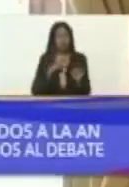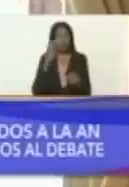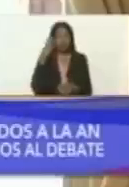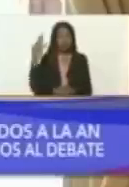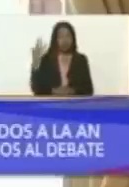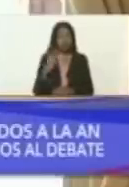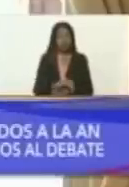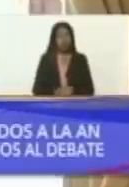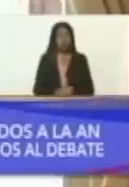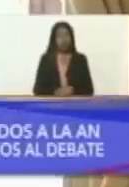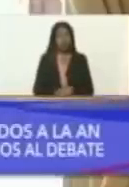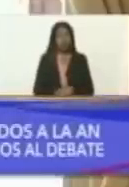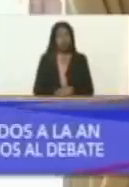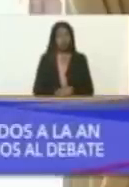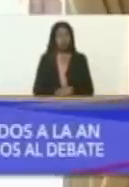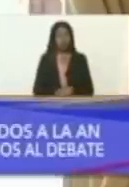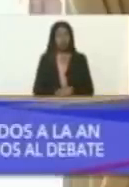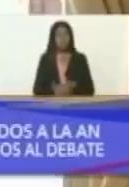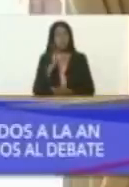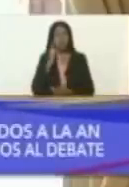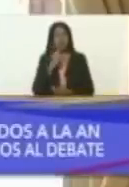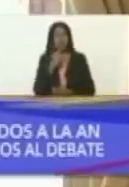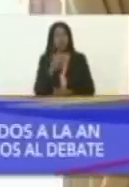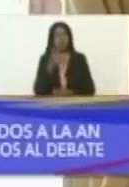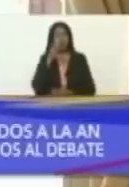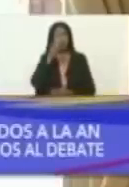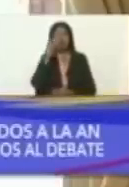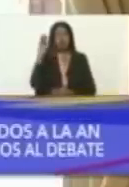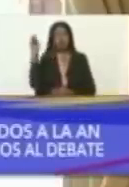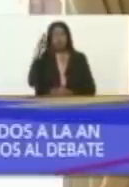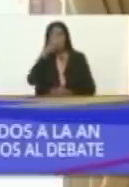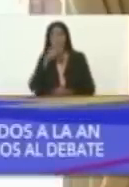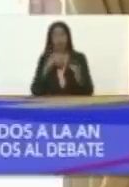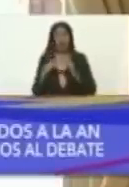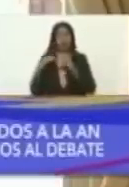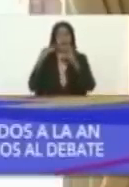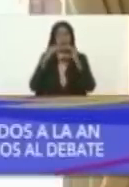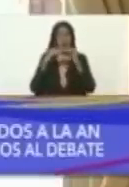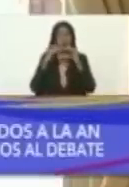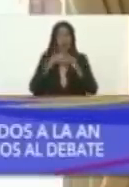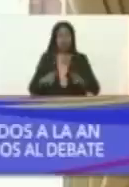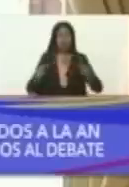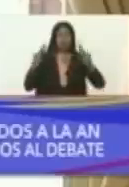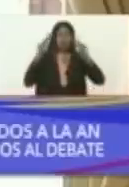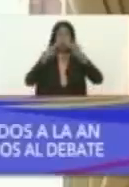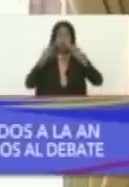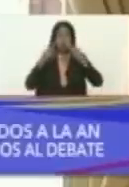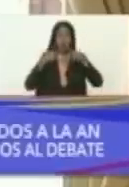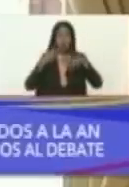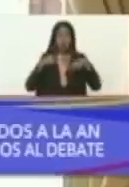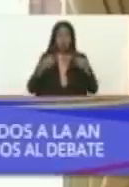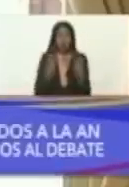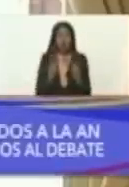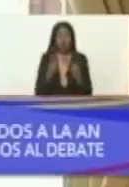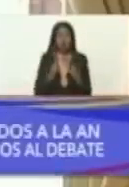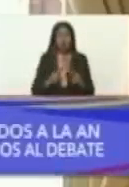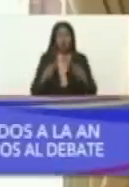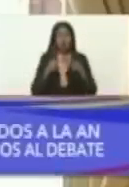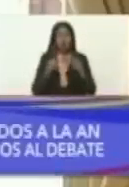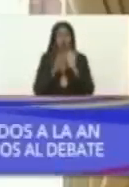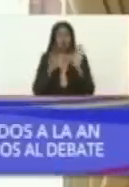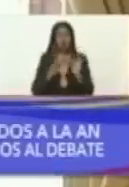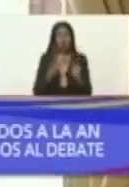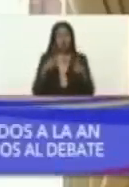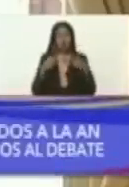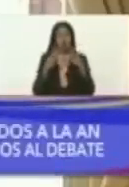bolívar lo llamó hace 200 años el equilibrio del universo el equilibrio del nuevo universo el equilibrio del